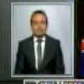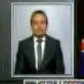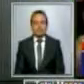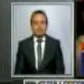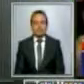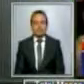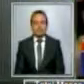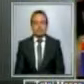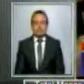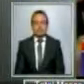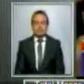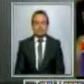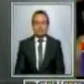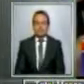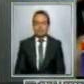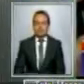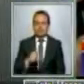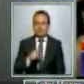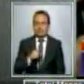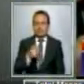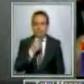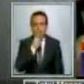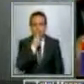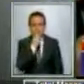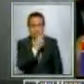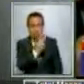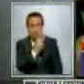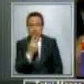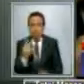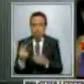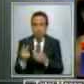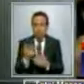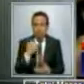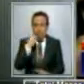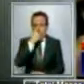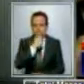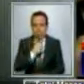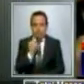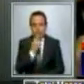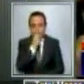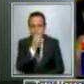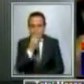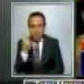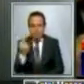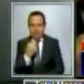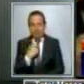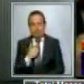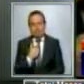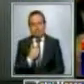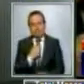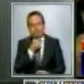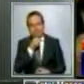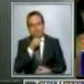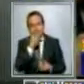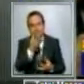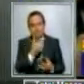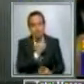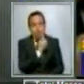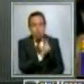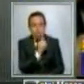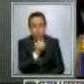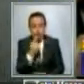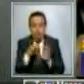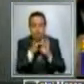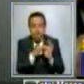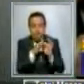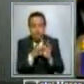veo hoy acá muchos rostros y no puedo empezar a agradecer uno por uno porque sería una larga lista